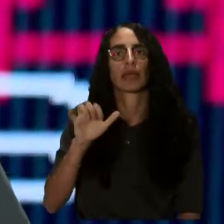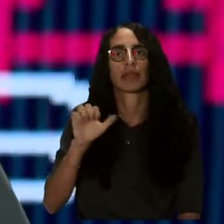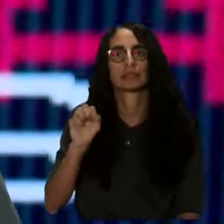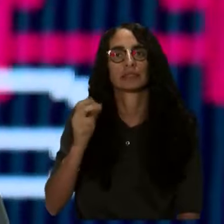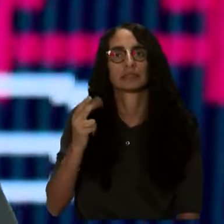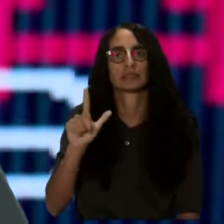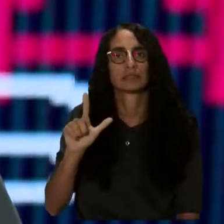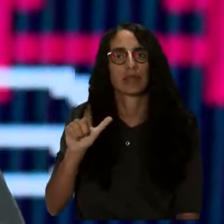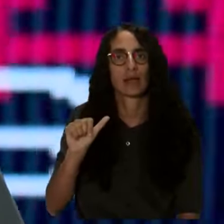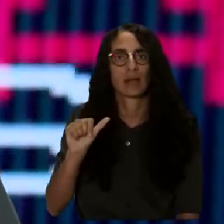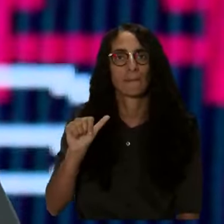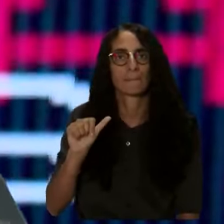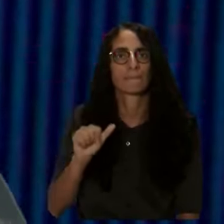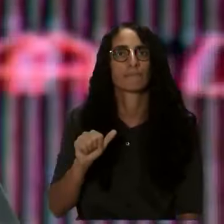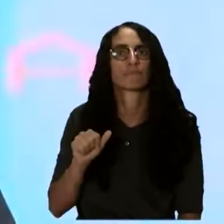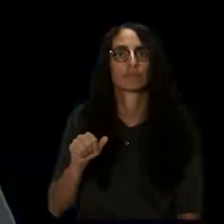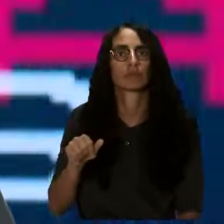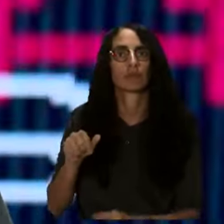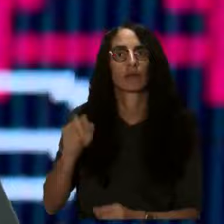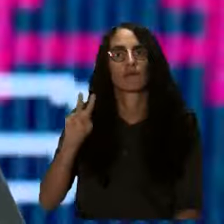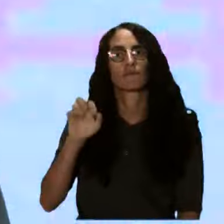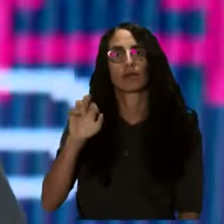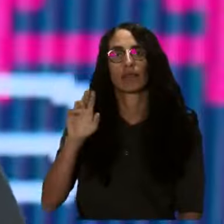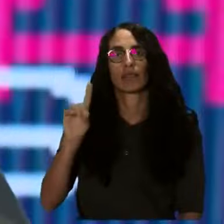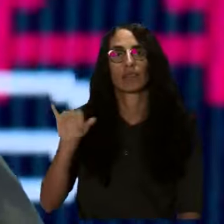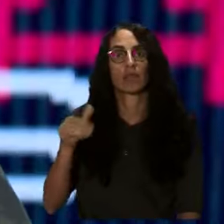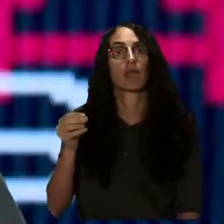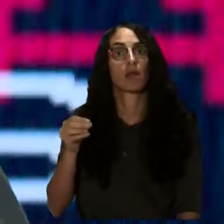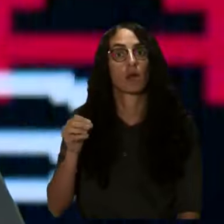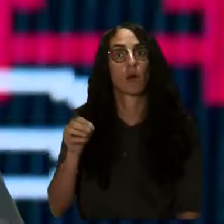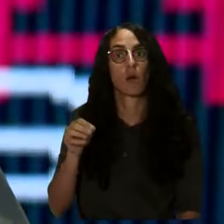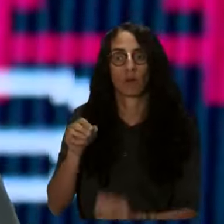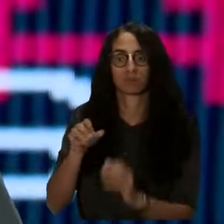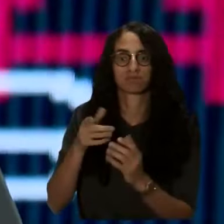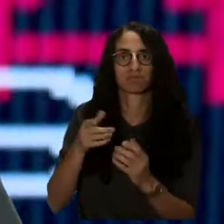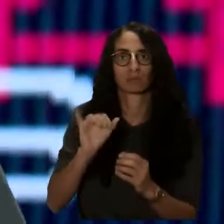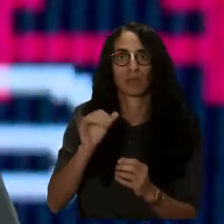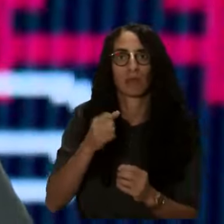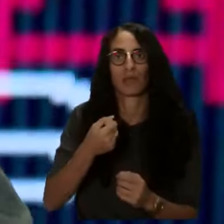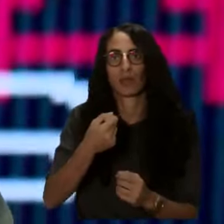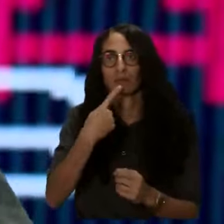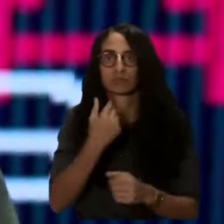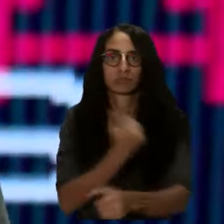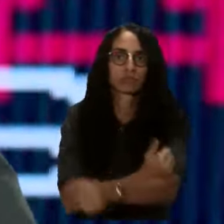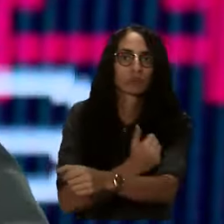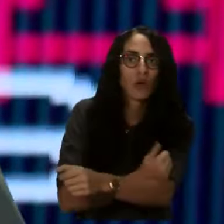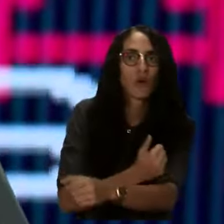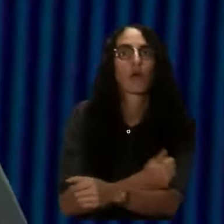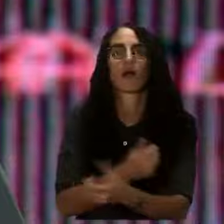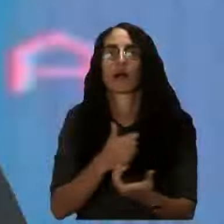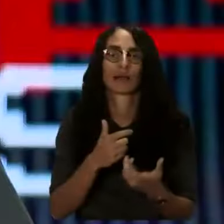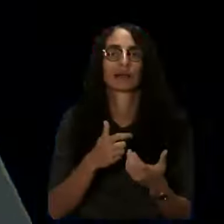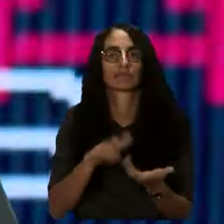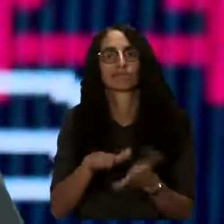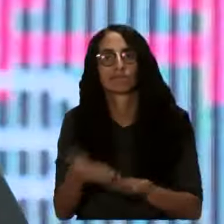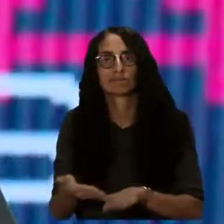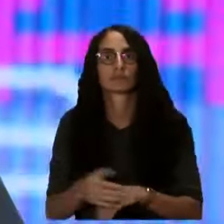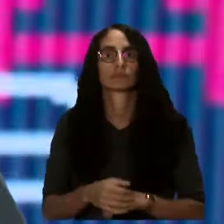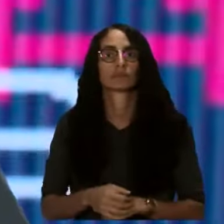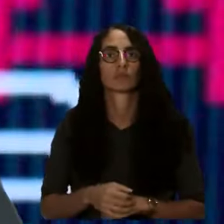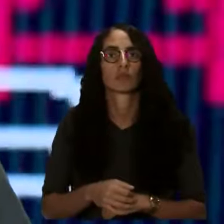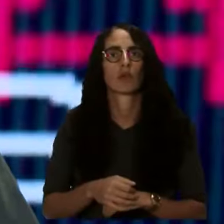murió verdad a manos de verdejo ella también murió estrangulada mediante ligadura cuando